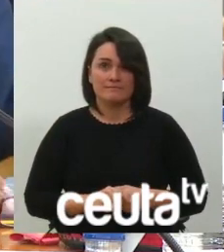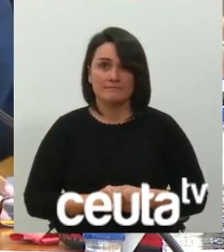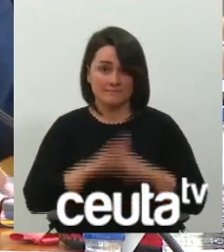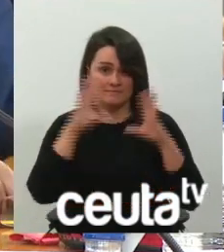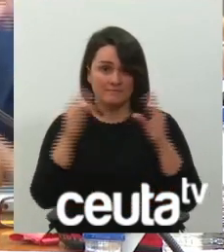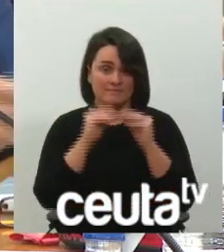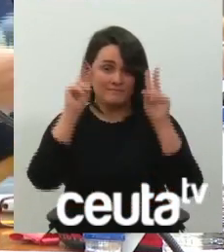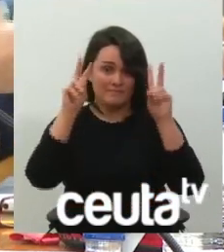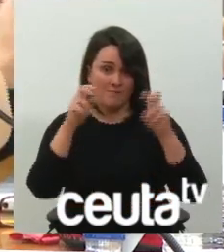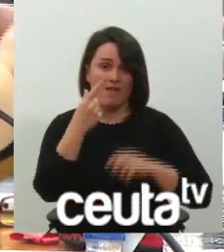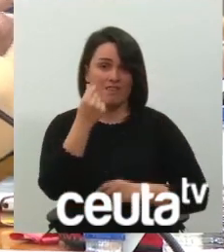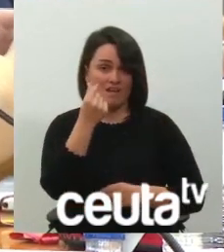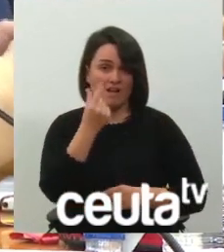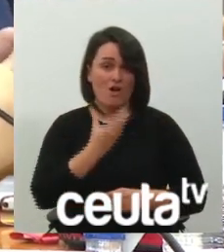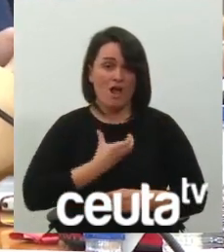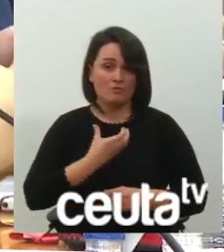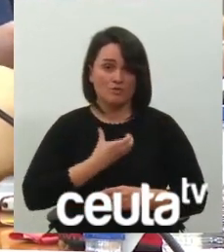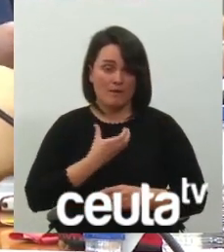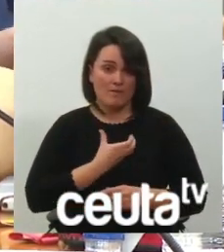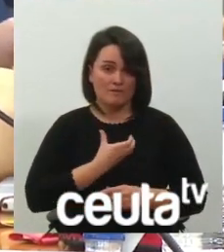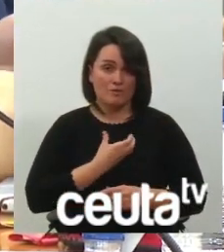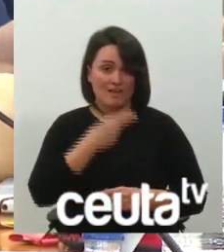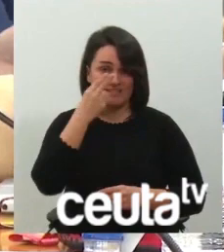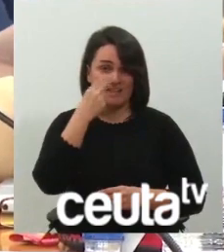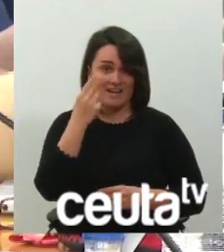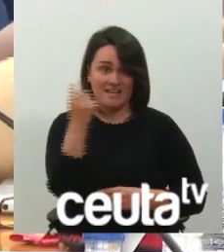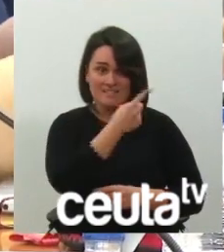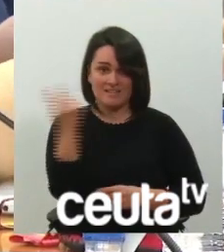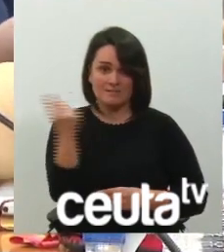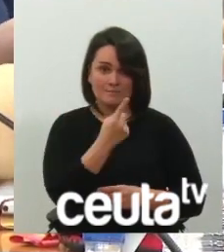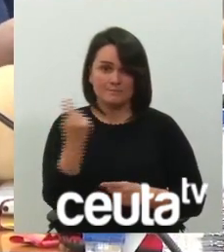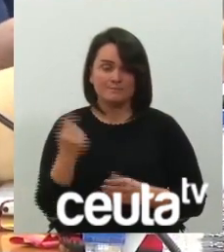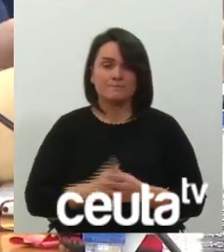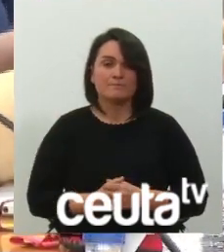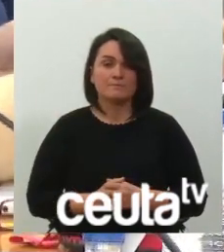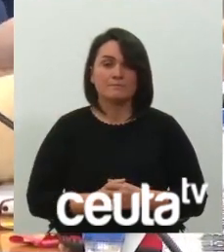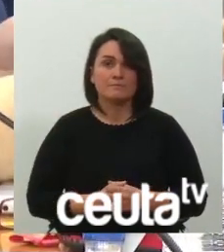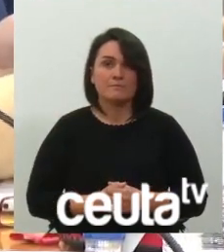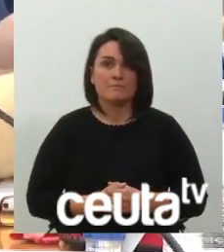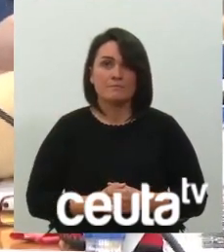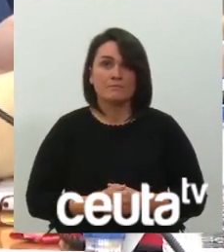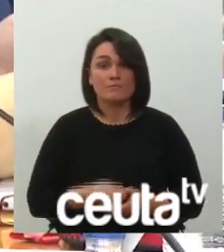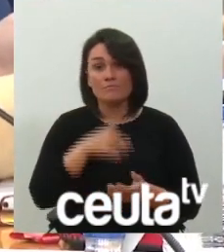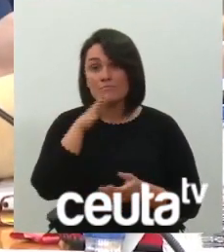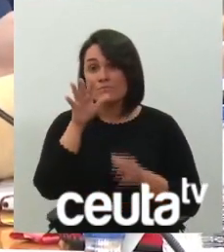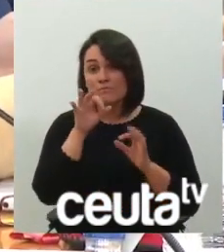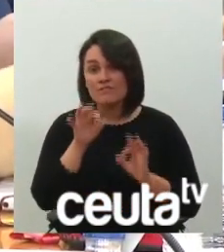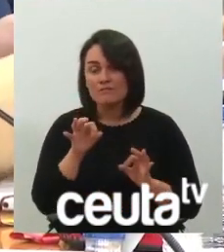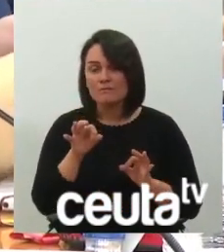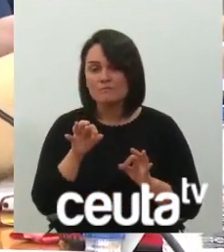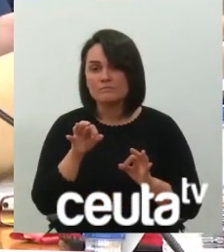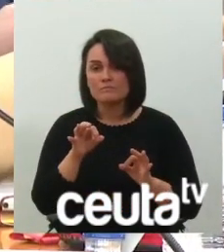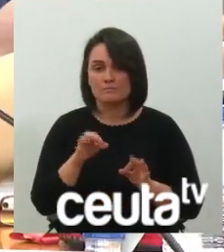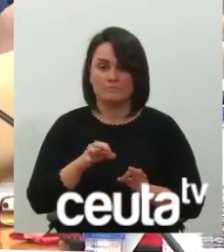otro ayuntamiento con este condicionante con este grave condicionante de lo que cuesta venir y